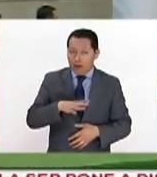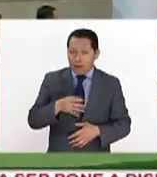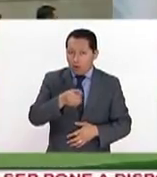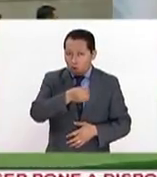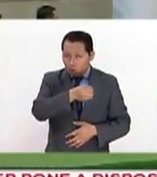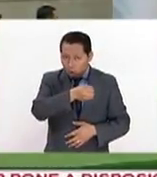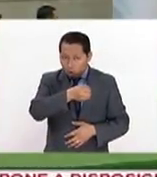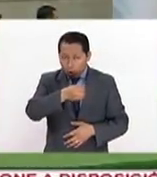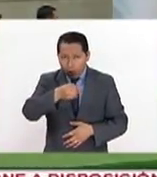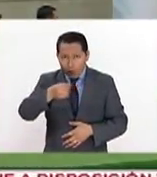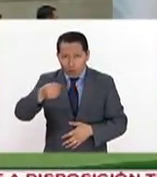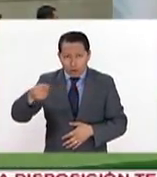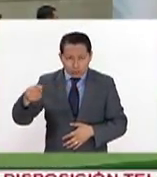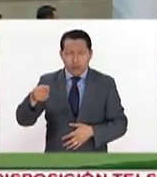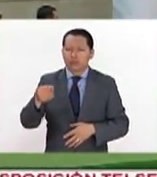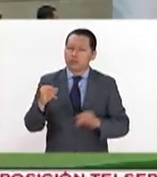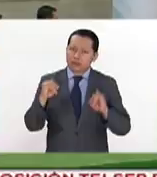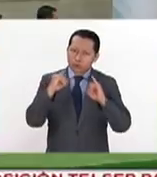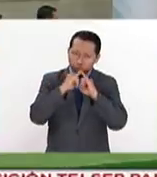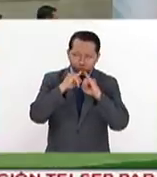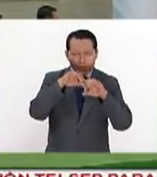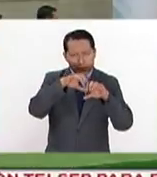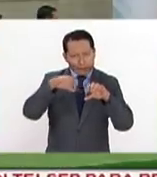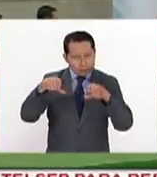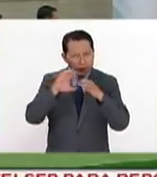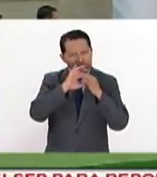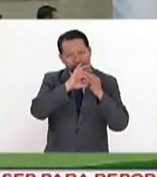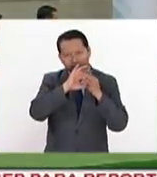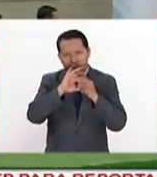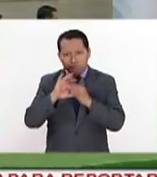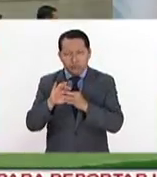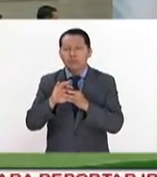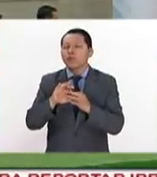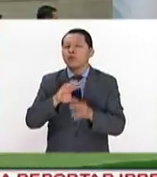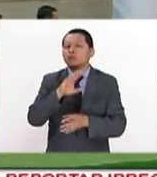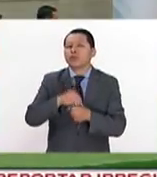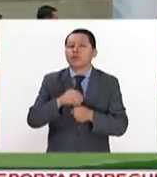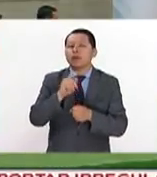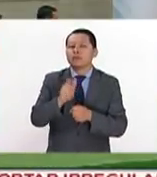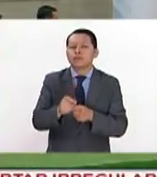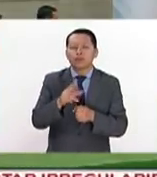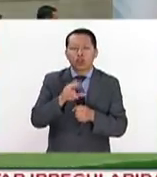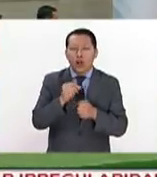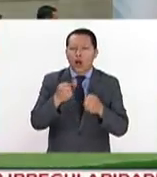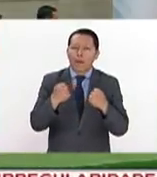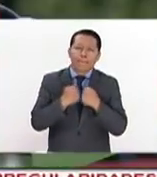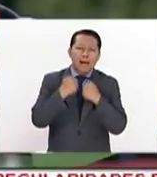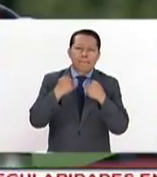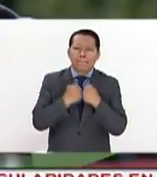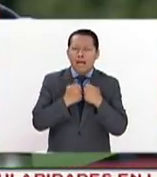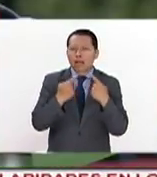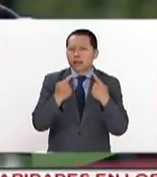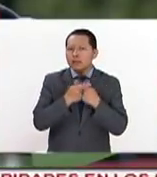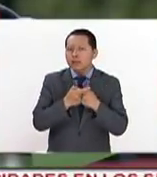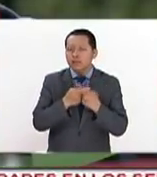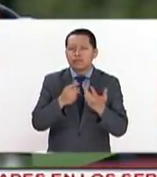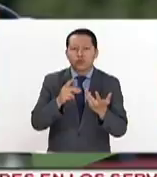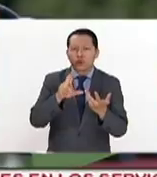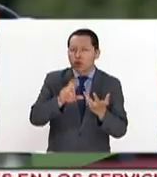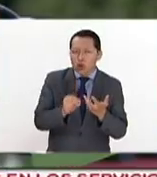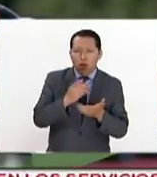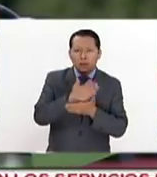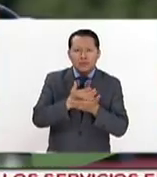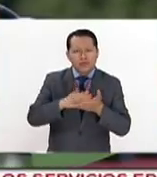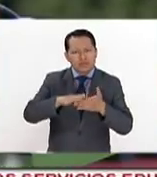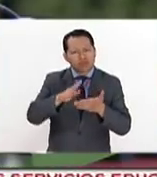ordenada e institucional, es decir, sin rupturas, sin divisiones entre la